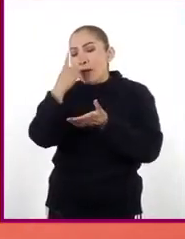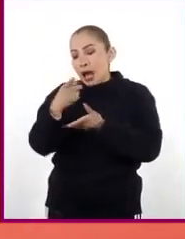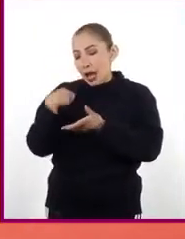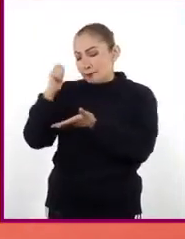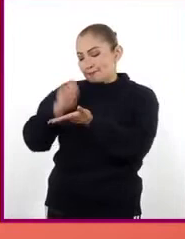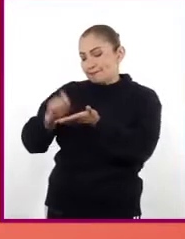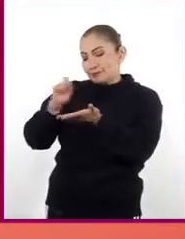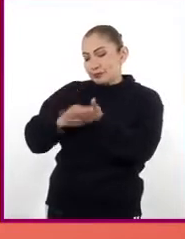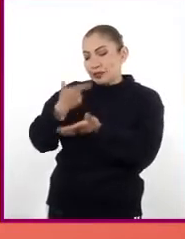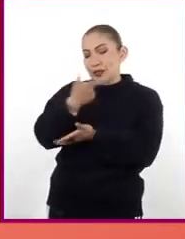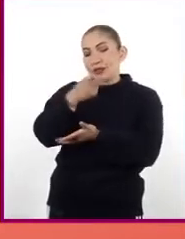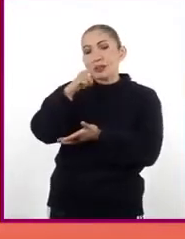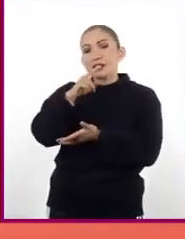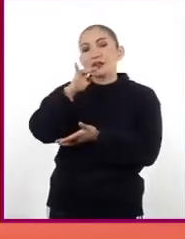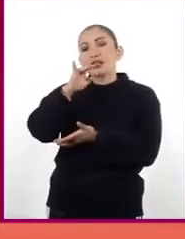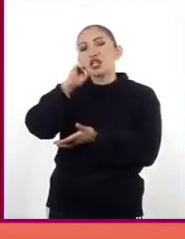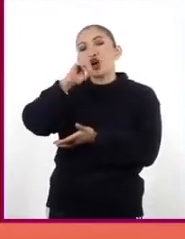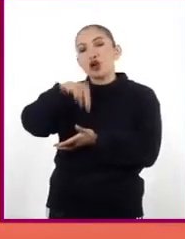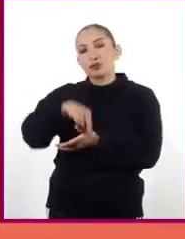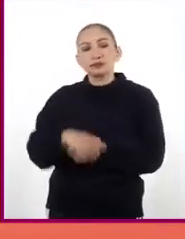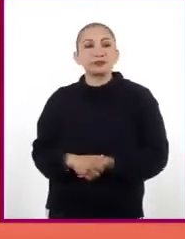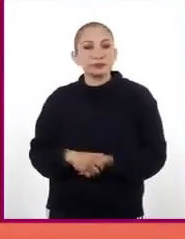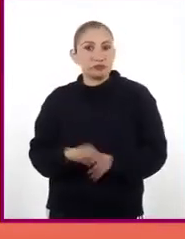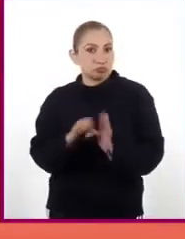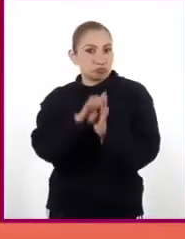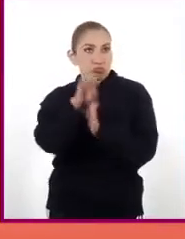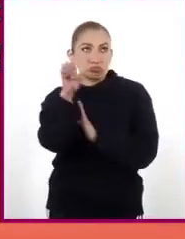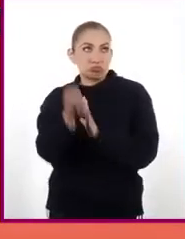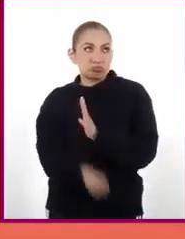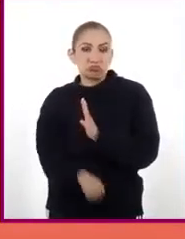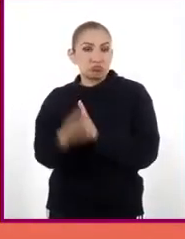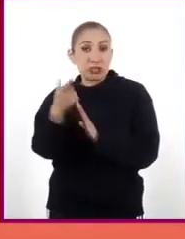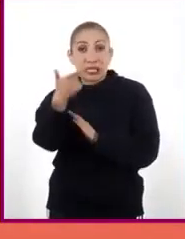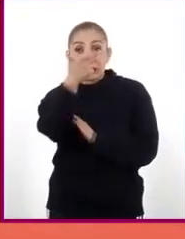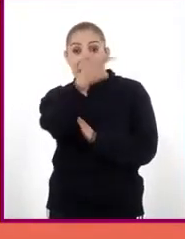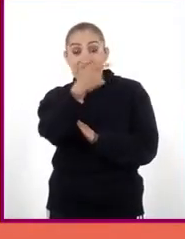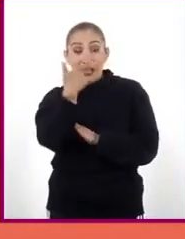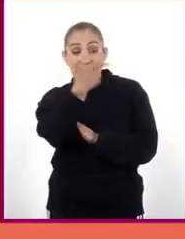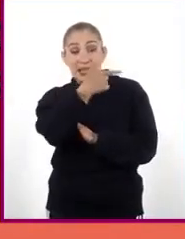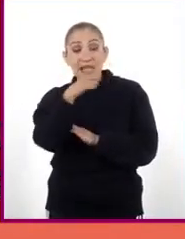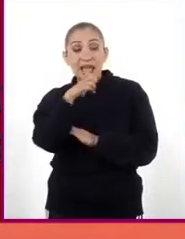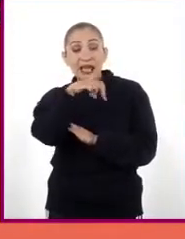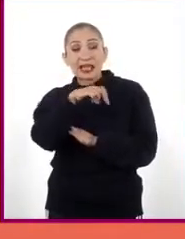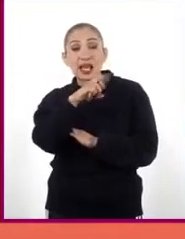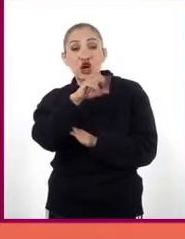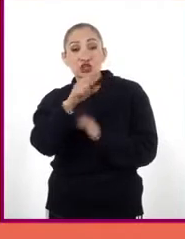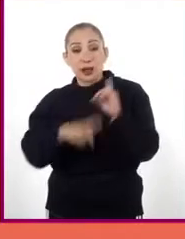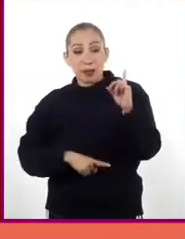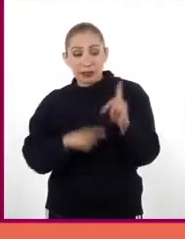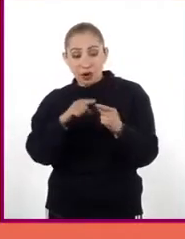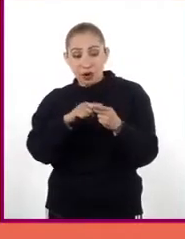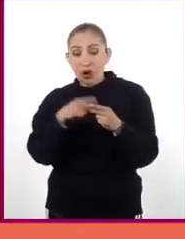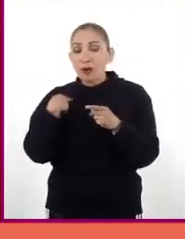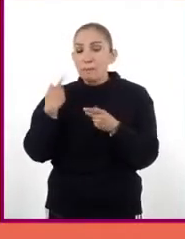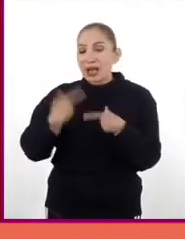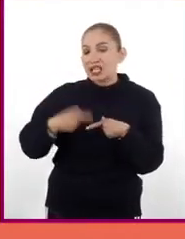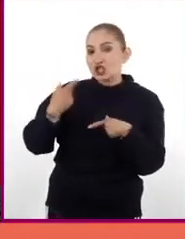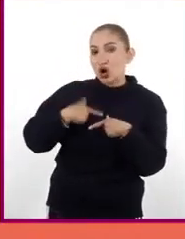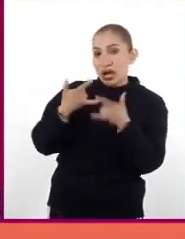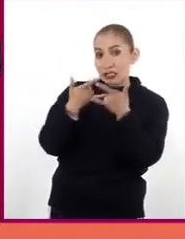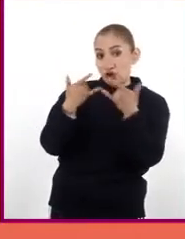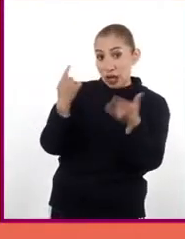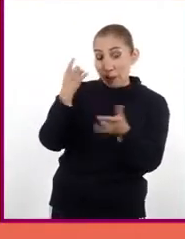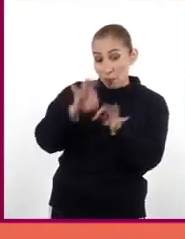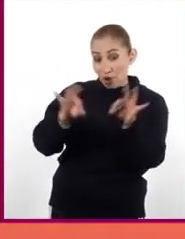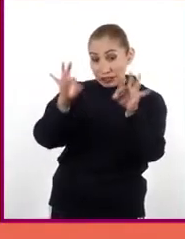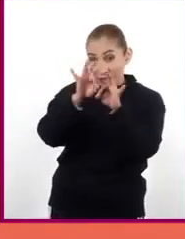la escritura de su guión. Por ejemplo, los 7 géneros dramáticos, la trayectoria del personaje